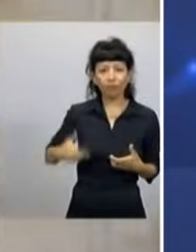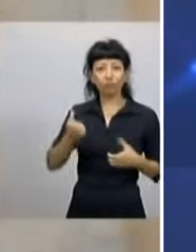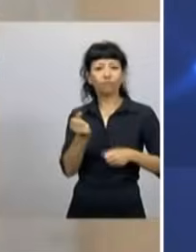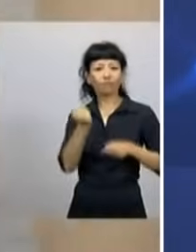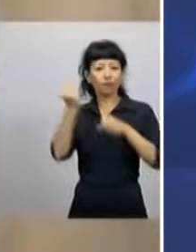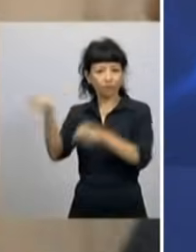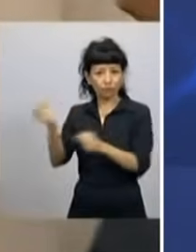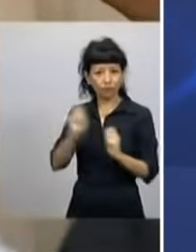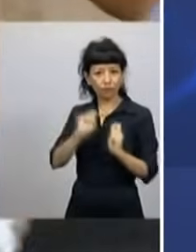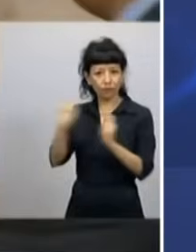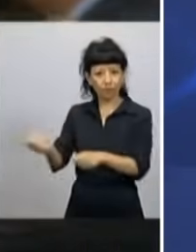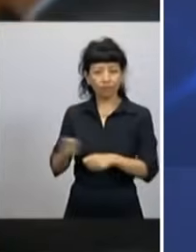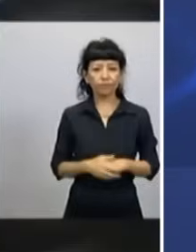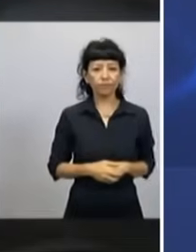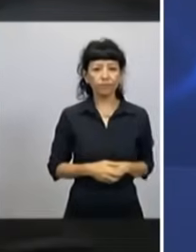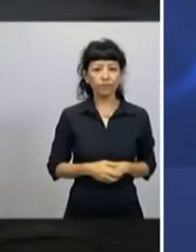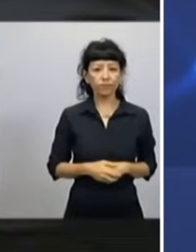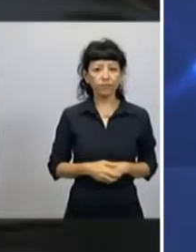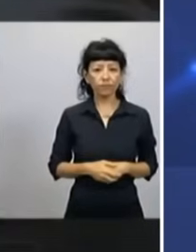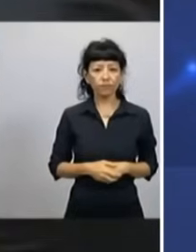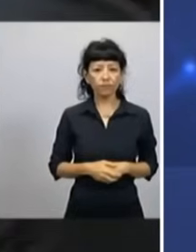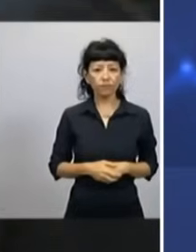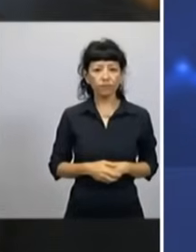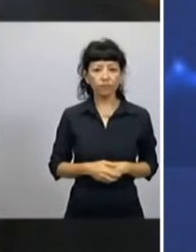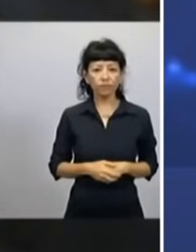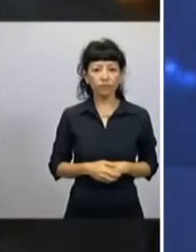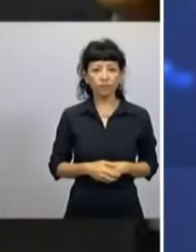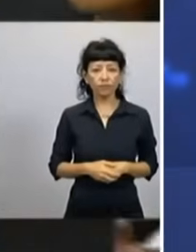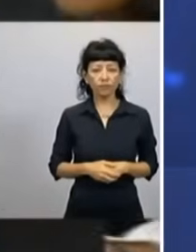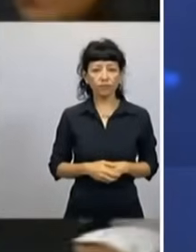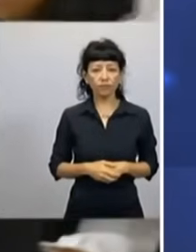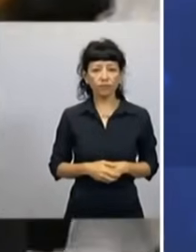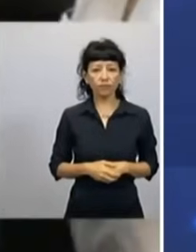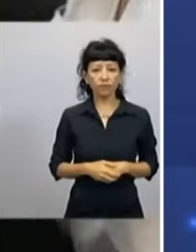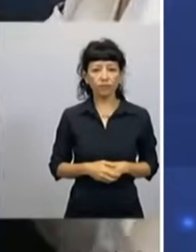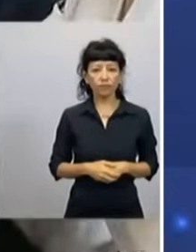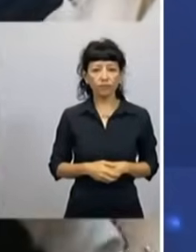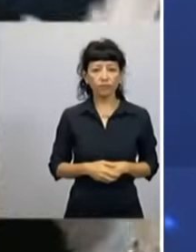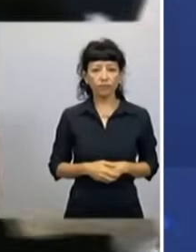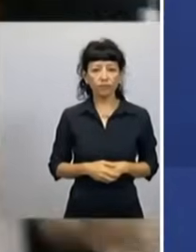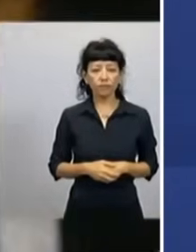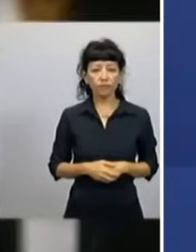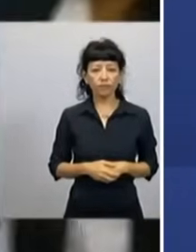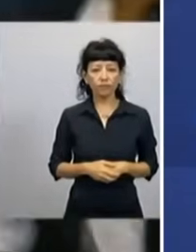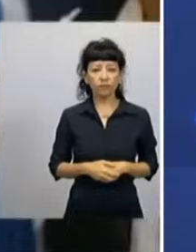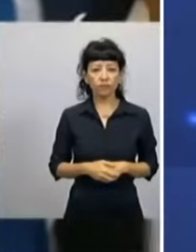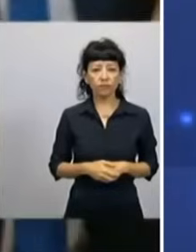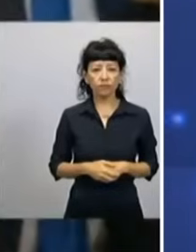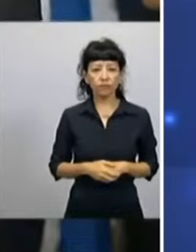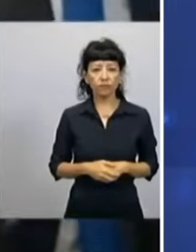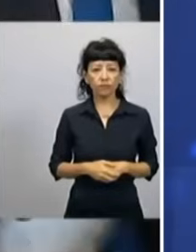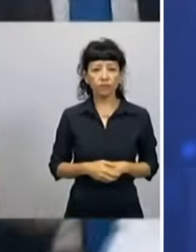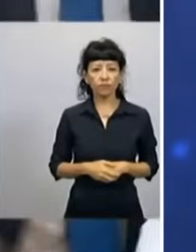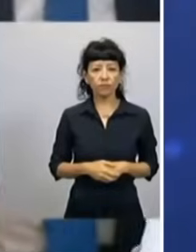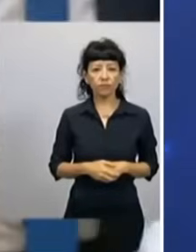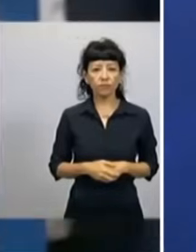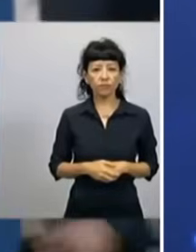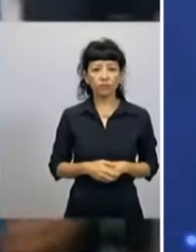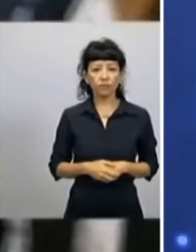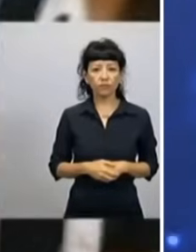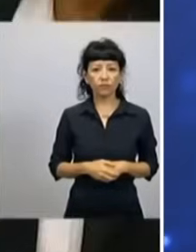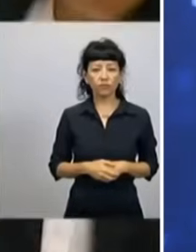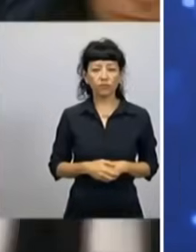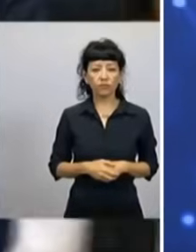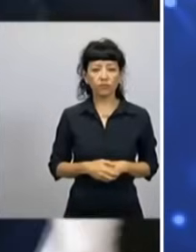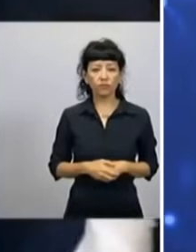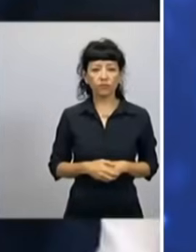medidas del ministro Caputo, pero básicamente no salieron de lo previsible. Ahora, hacia adentro está lo que siempre